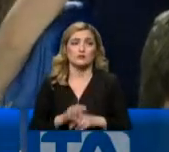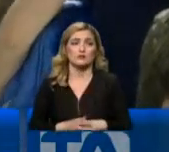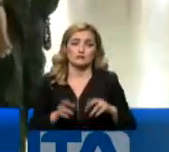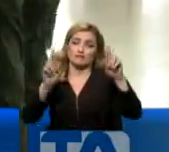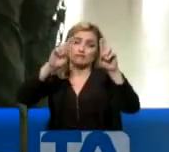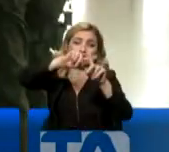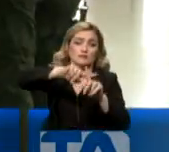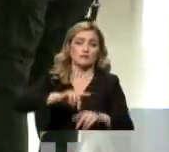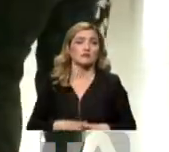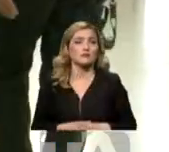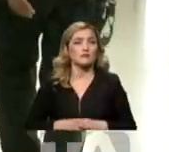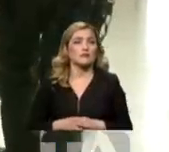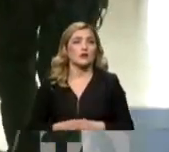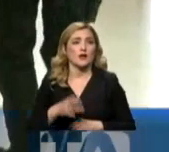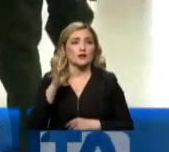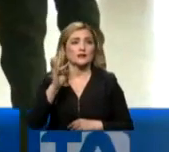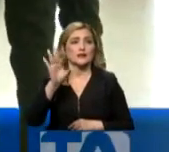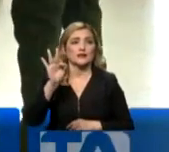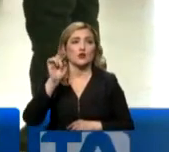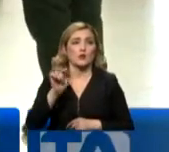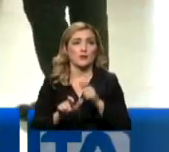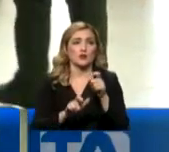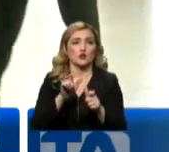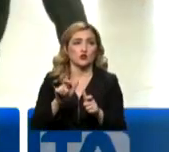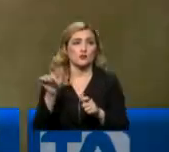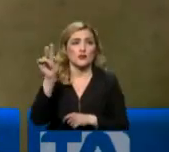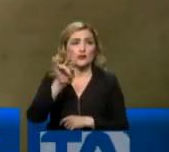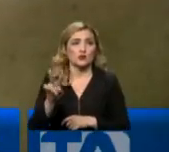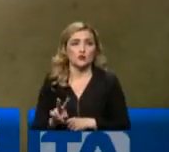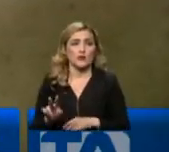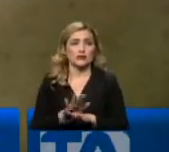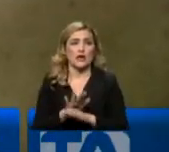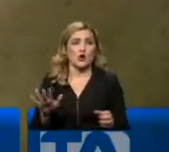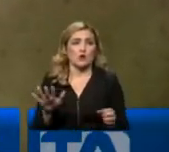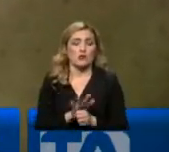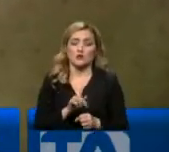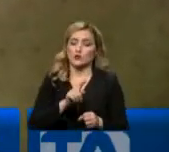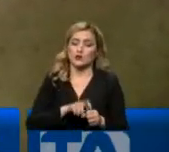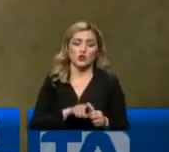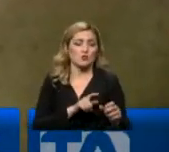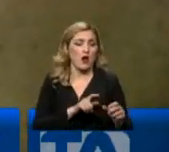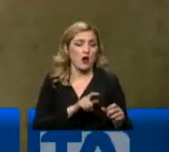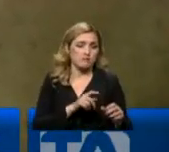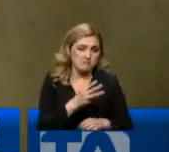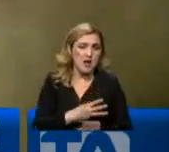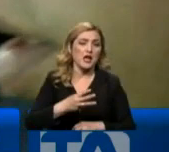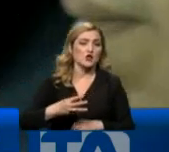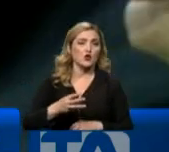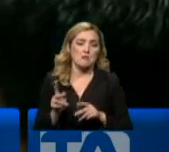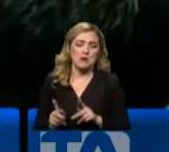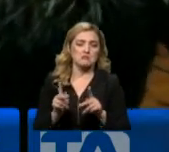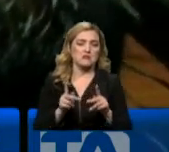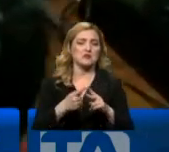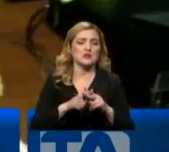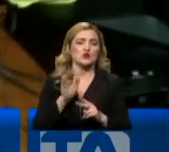sea positiva. Cerca de 79 mil ciudadanos venezolanos ya han completado el registro migratorio y están listos